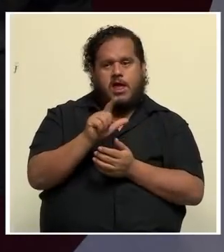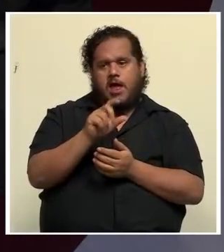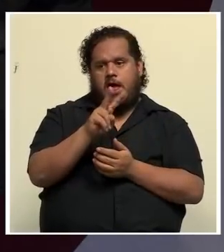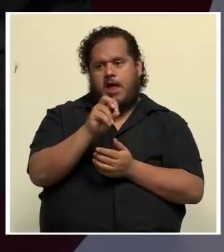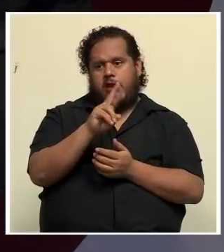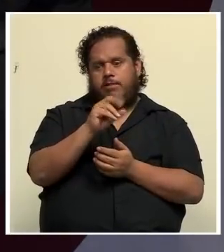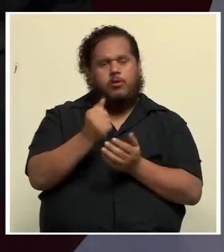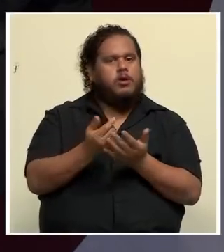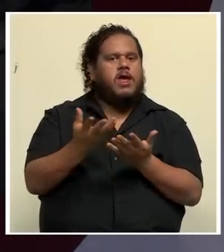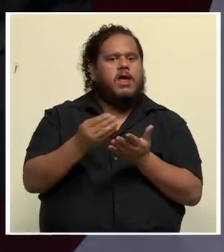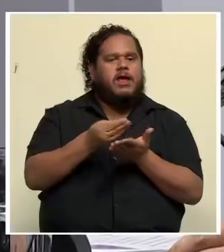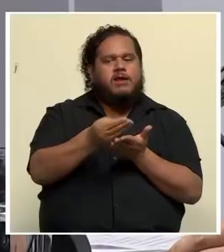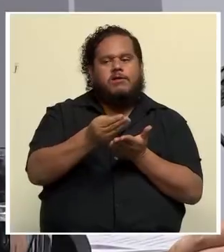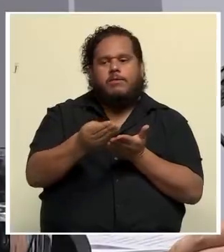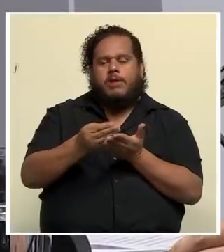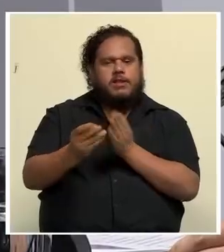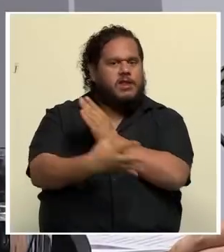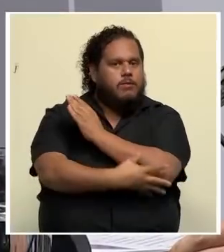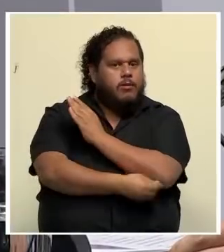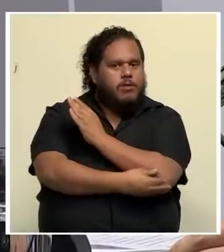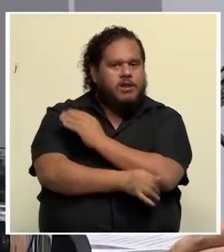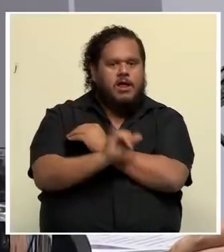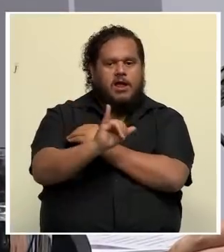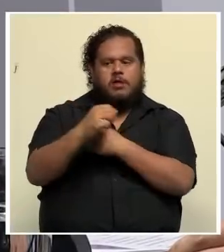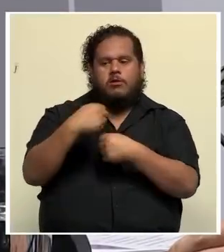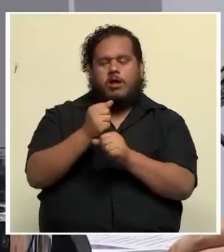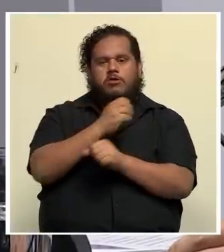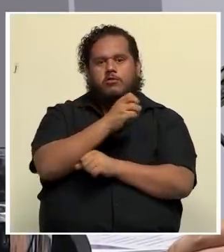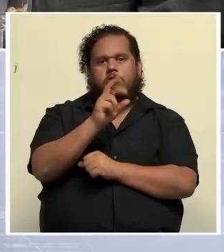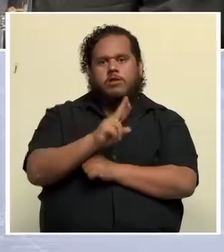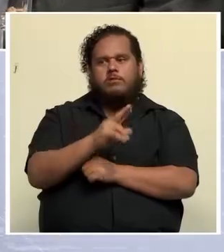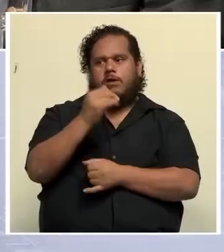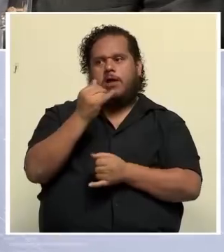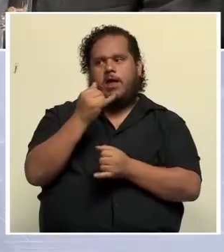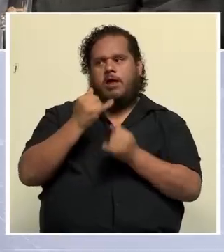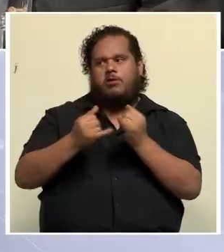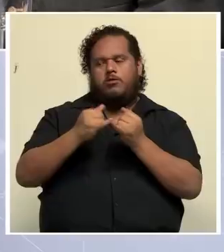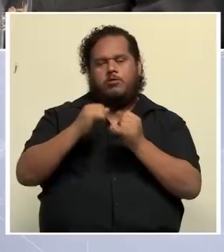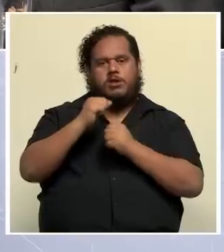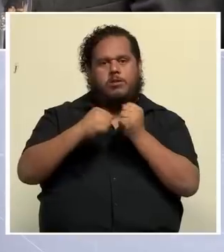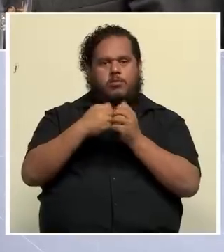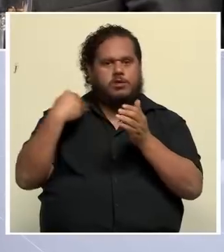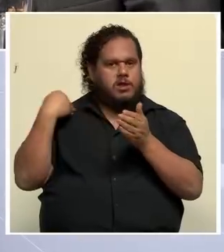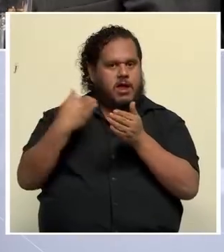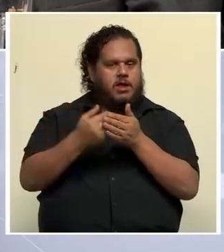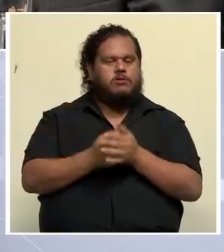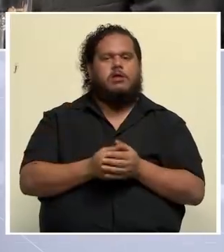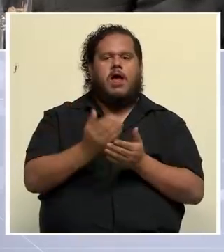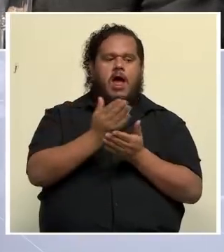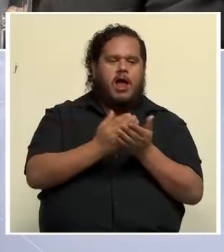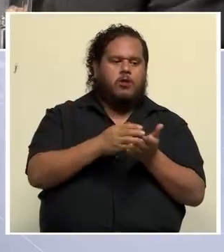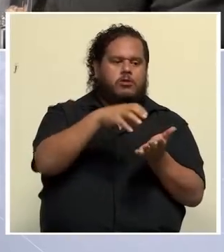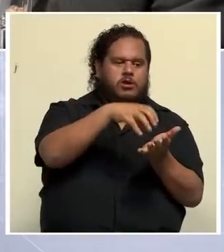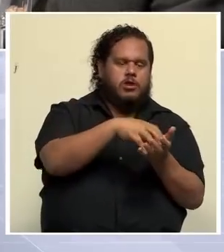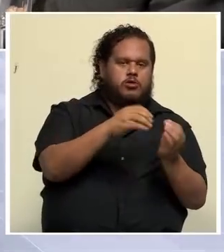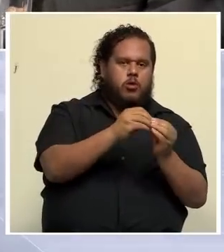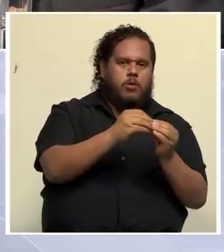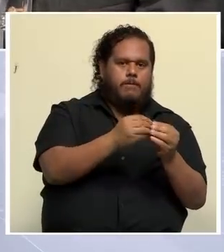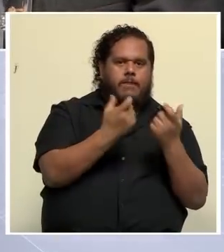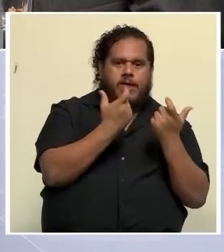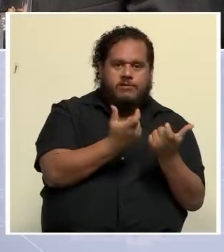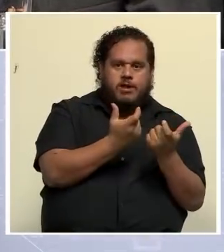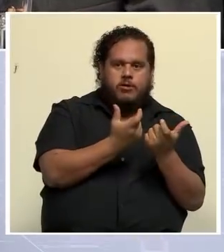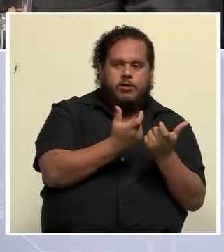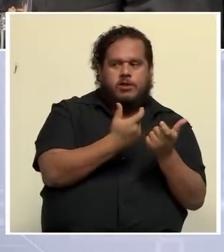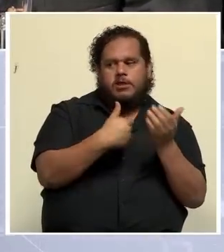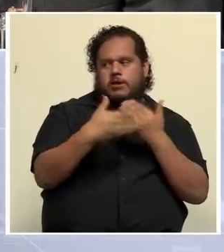pobreza, y eso es lo que ha hecho Costa Rica a lo largo de los últimos años. Aunque hay sectores que hoy son más ricos de lo que eran